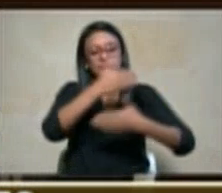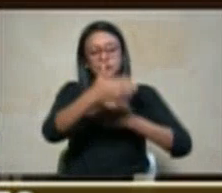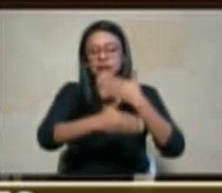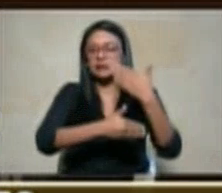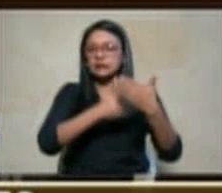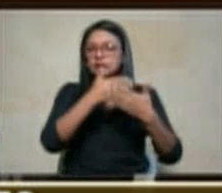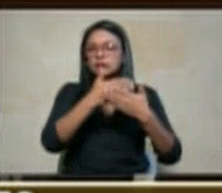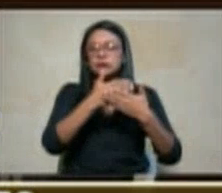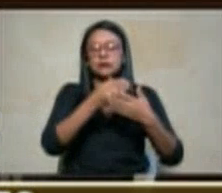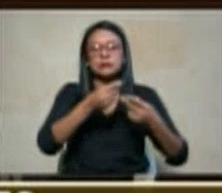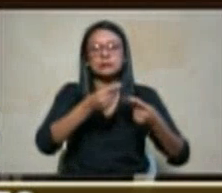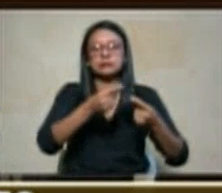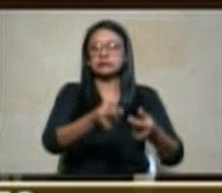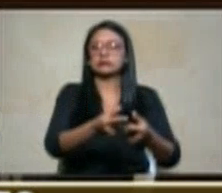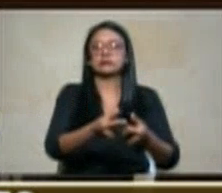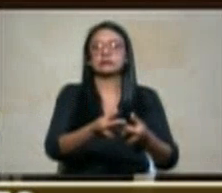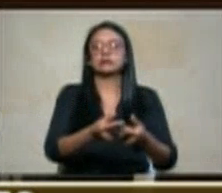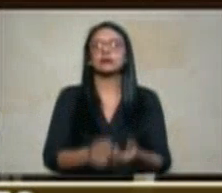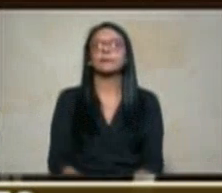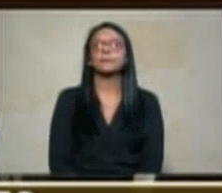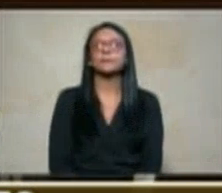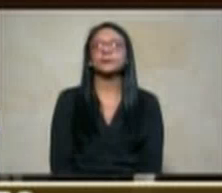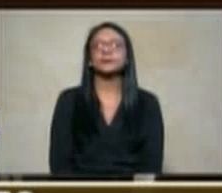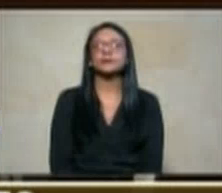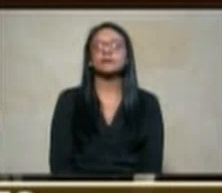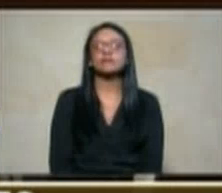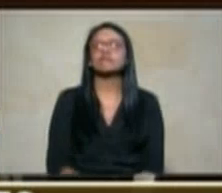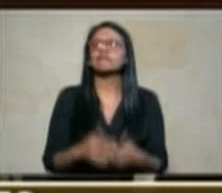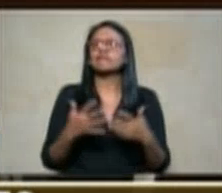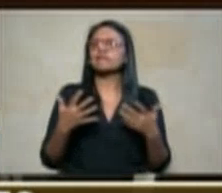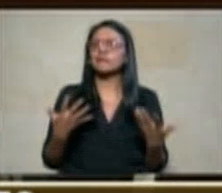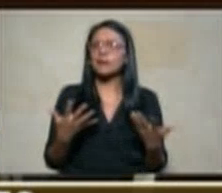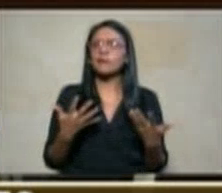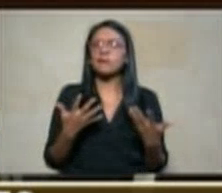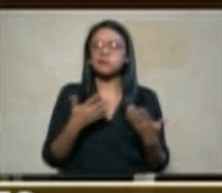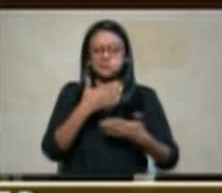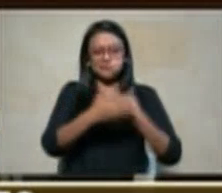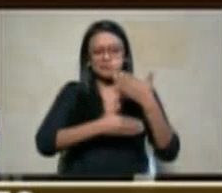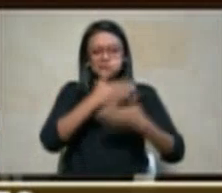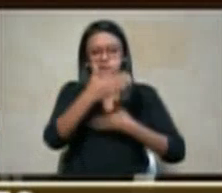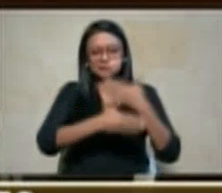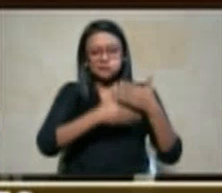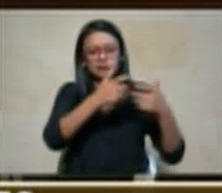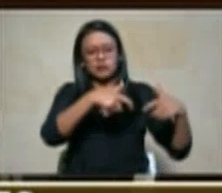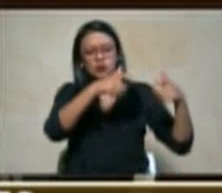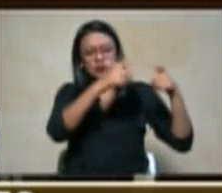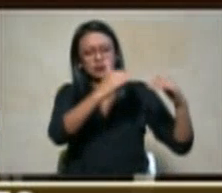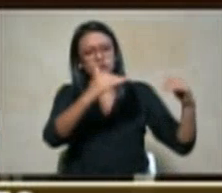que puede ser seguido ante las altas cortes para corregirse.